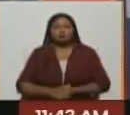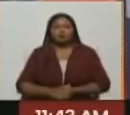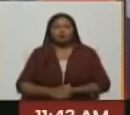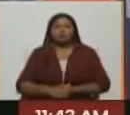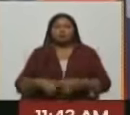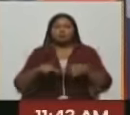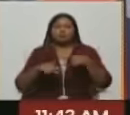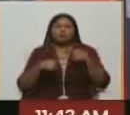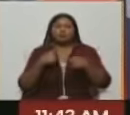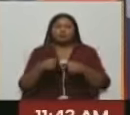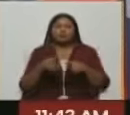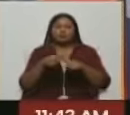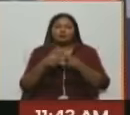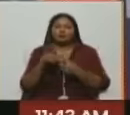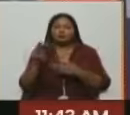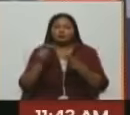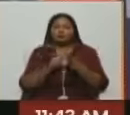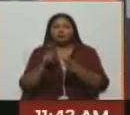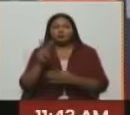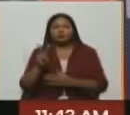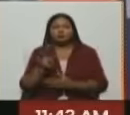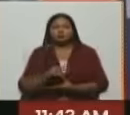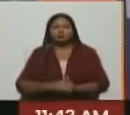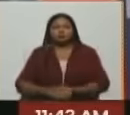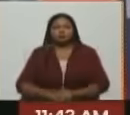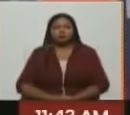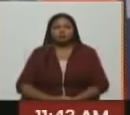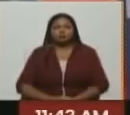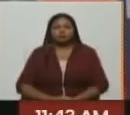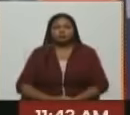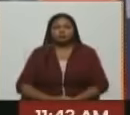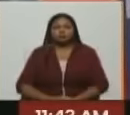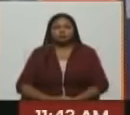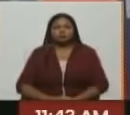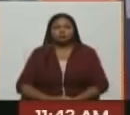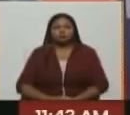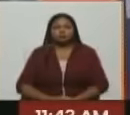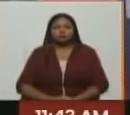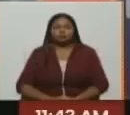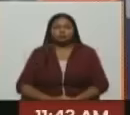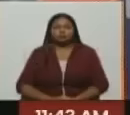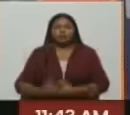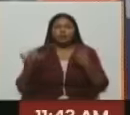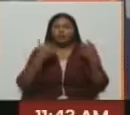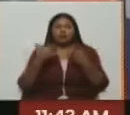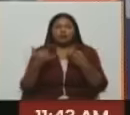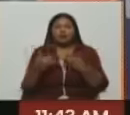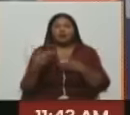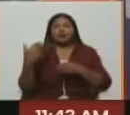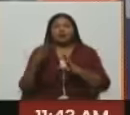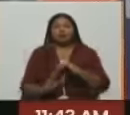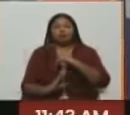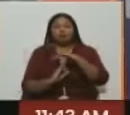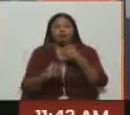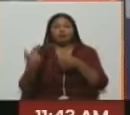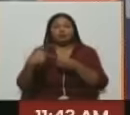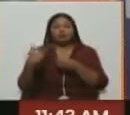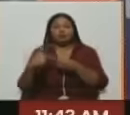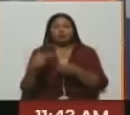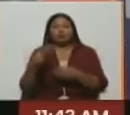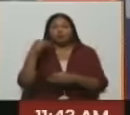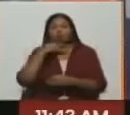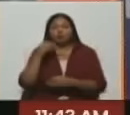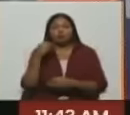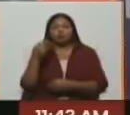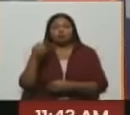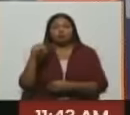posteriores a ese 2002, la guerra y el paro petrolero de octubre,